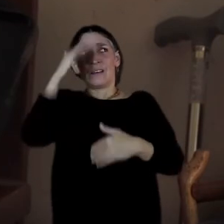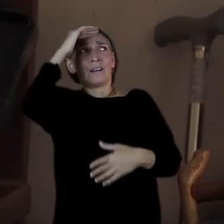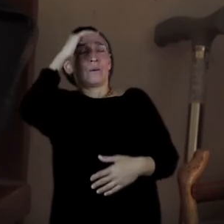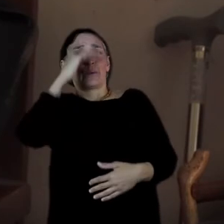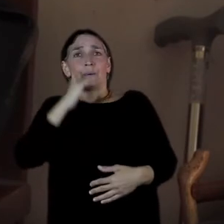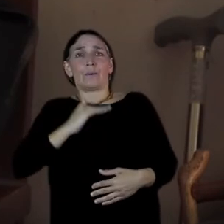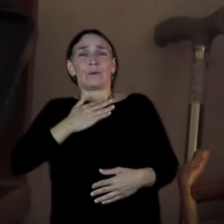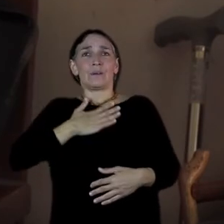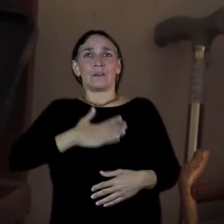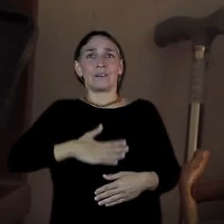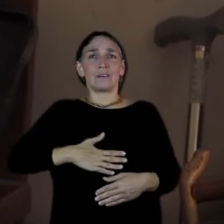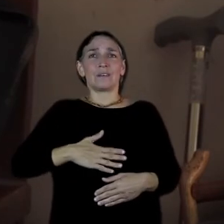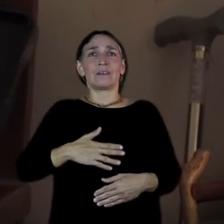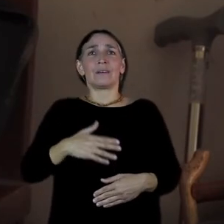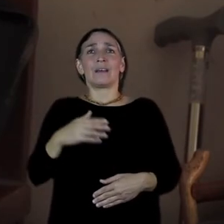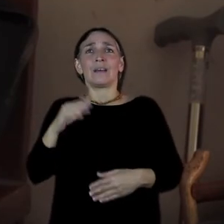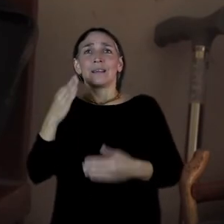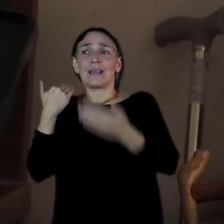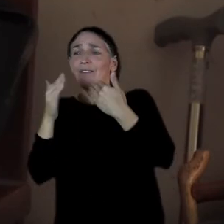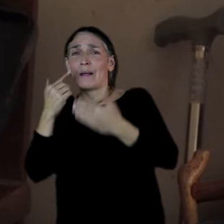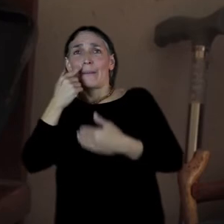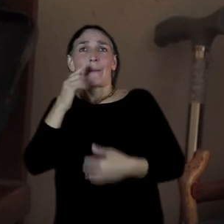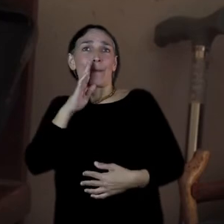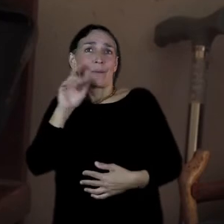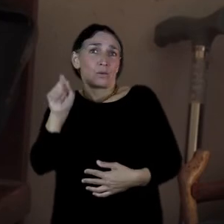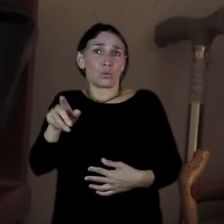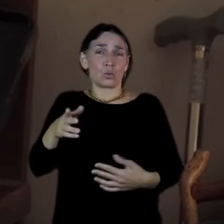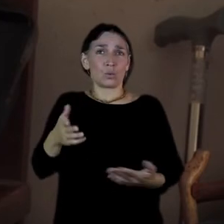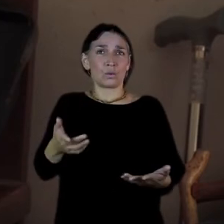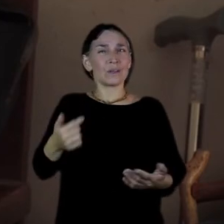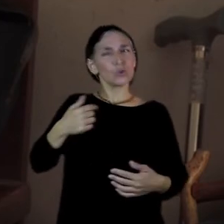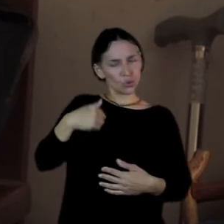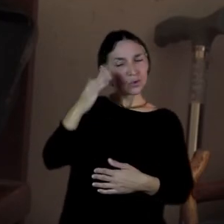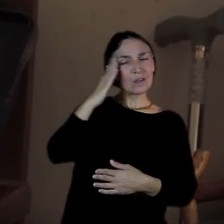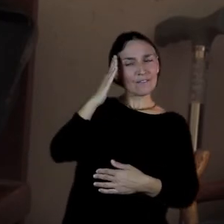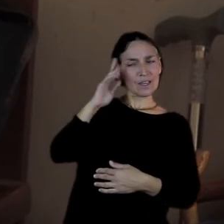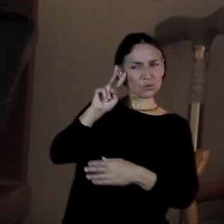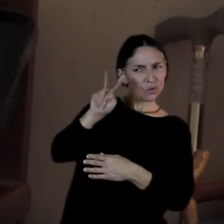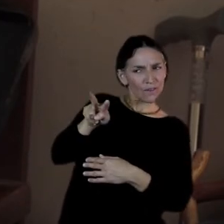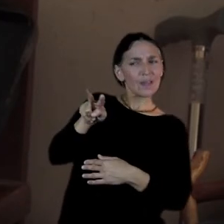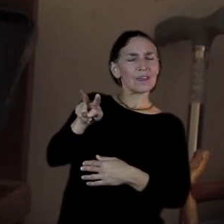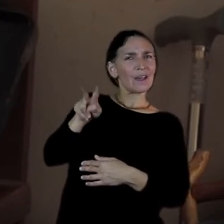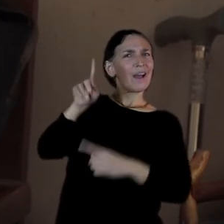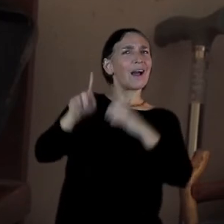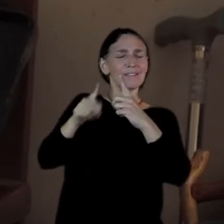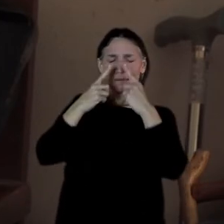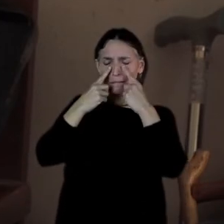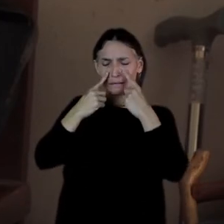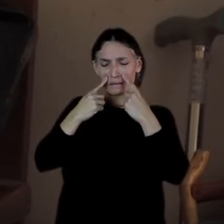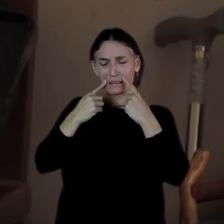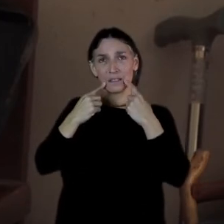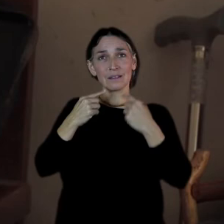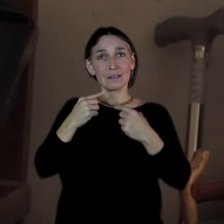sentaba por ello el bombillo se calmaba y hablando con los padres yo sabía es que